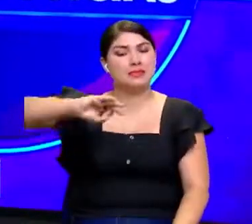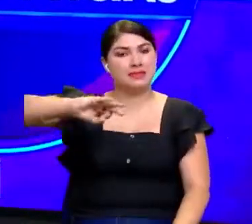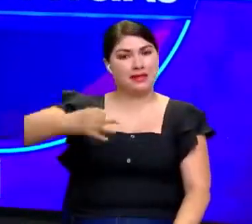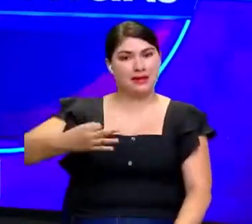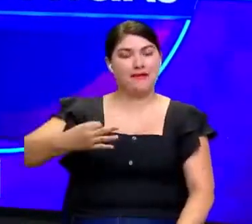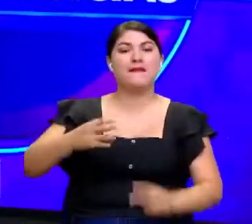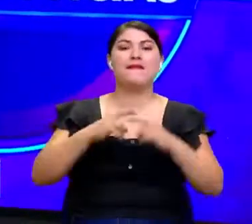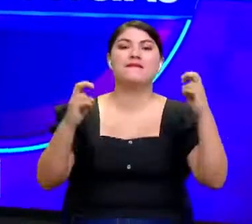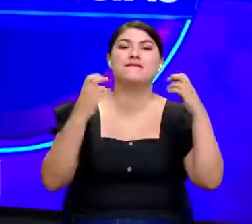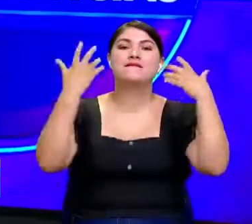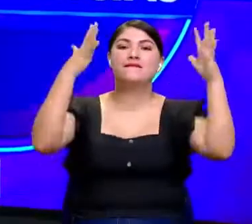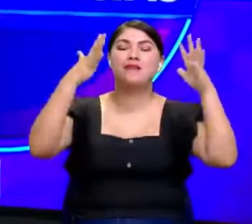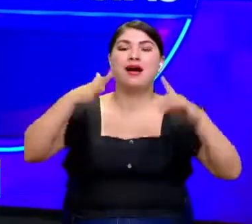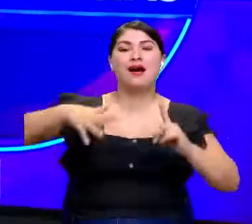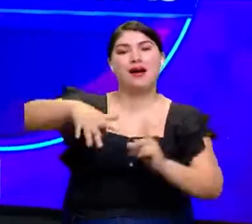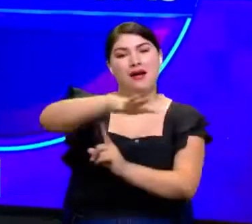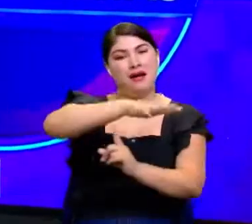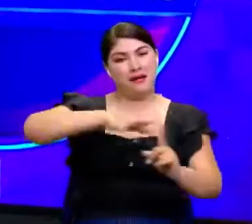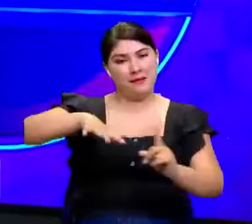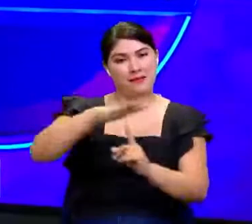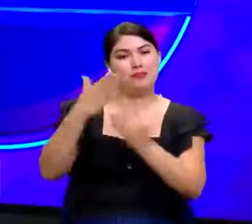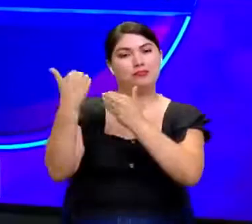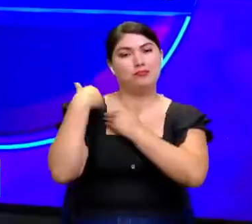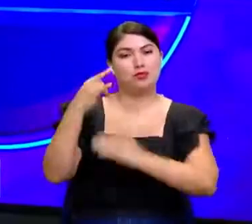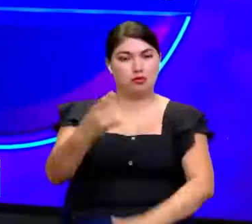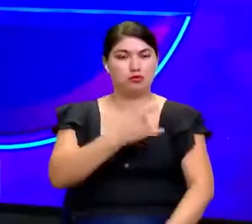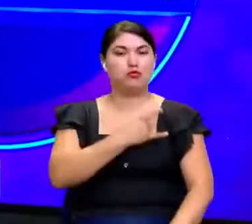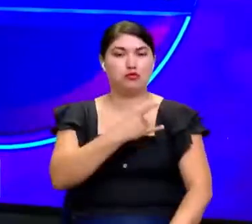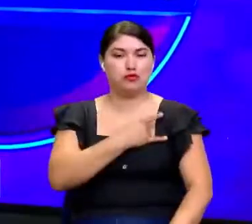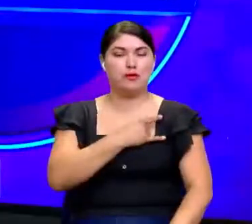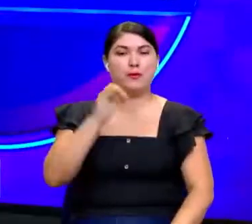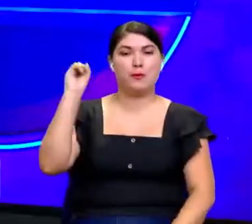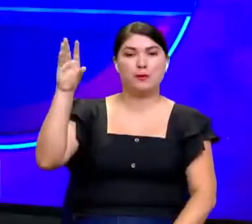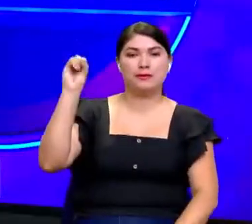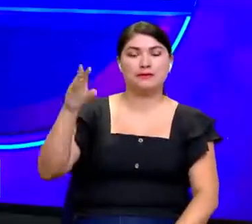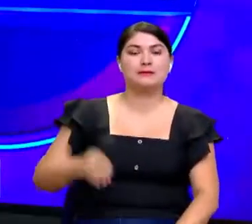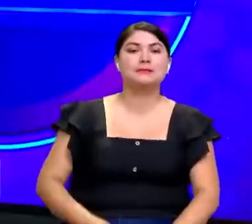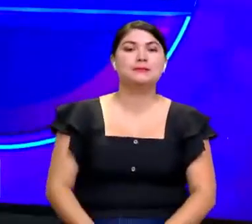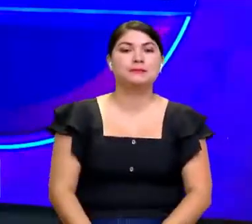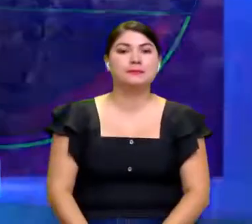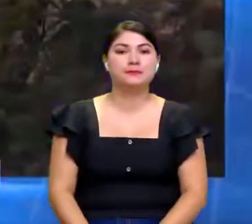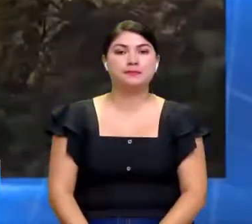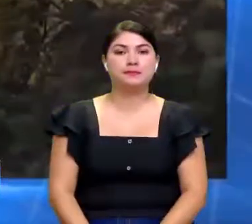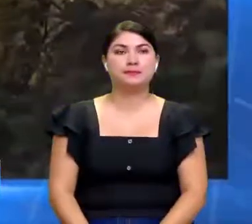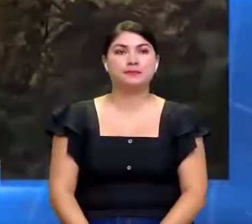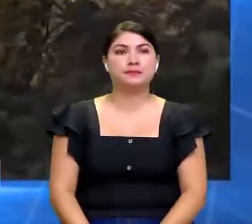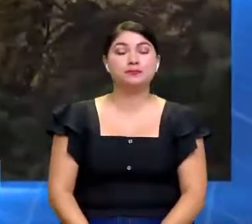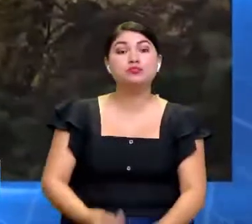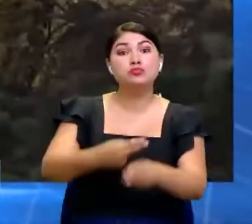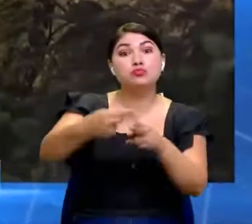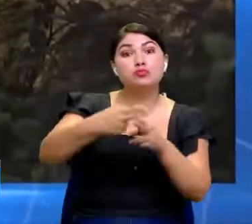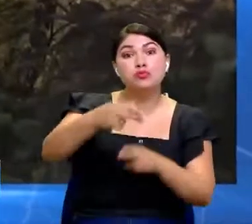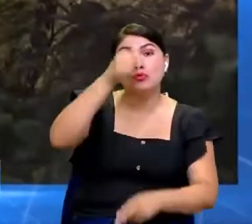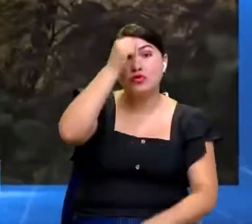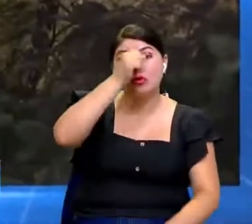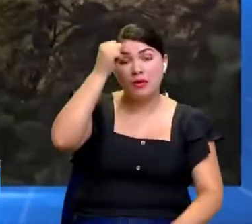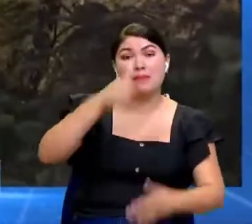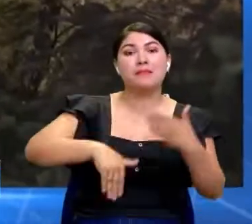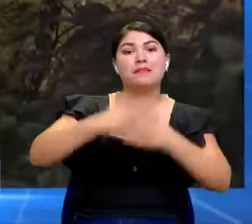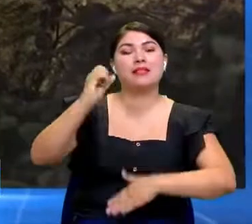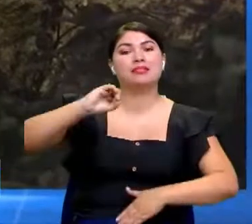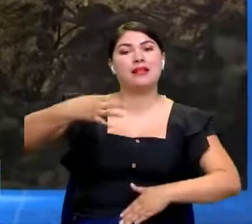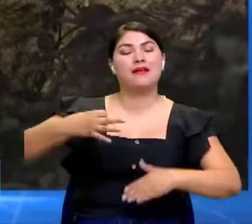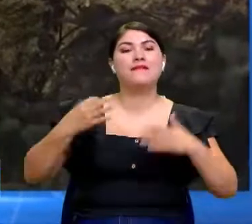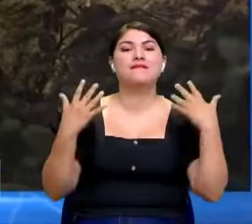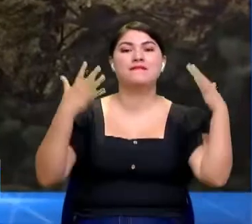del festival ambiental que realiza la universidad industrial de santander el próximo domingo comienza el tercer